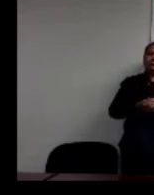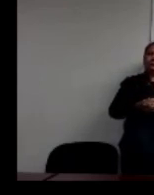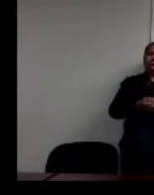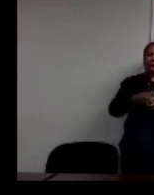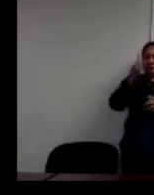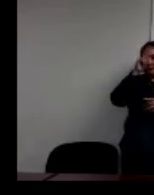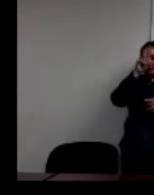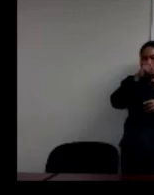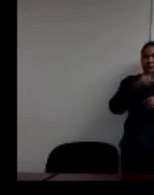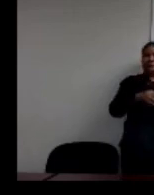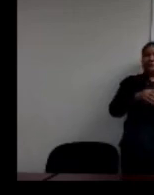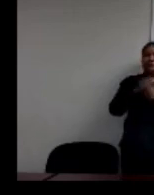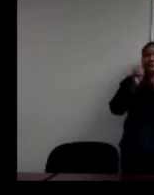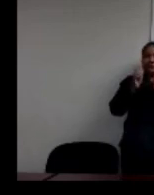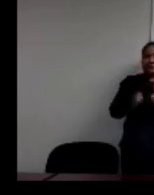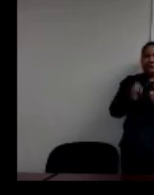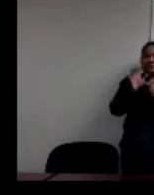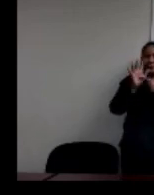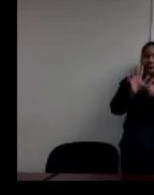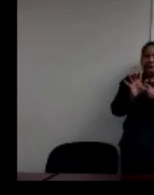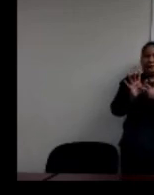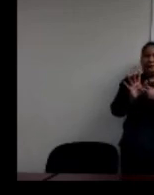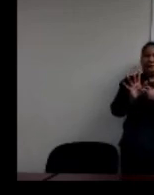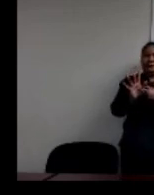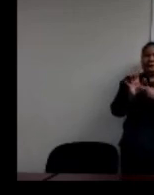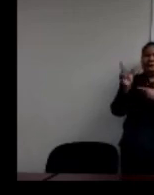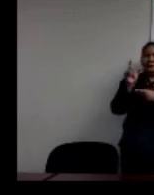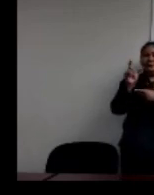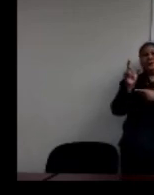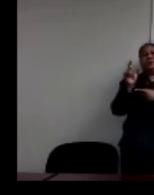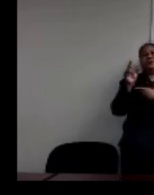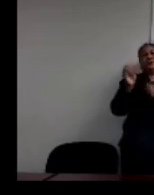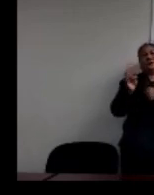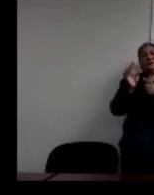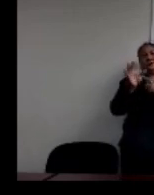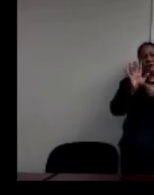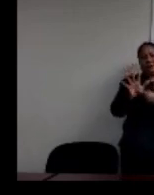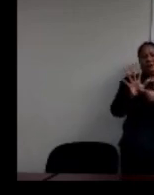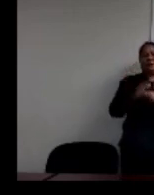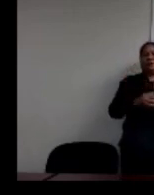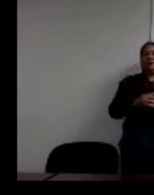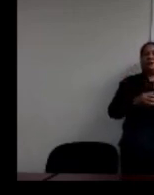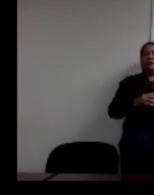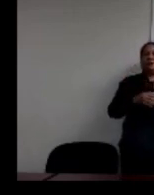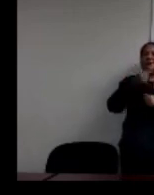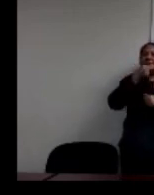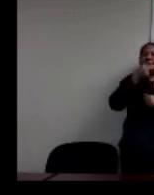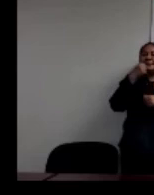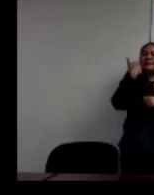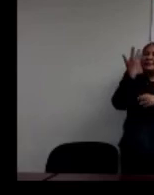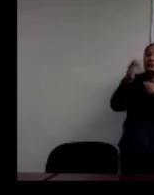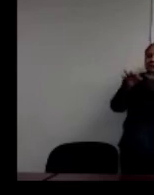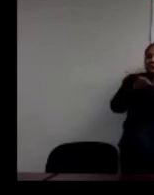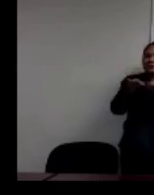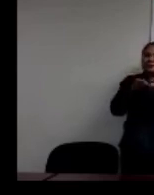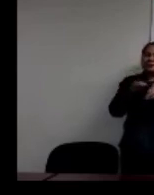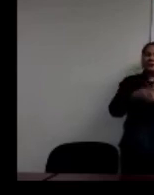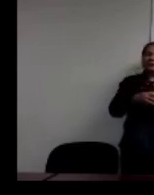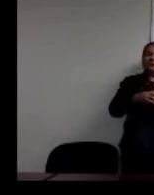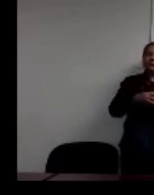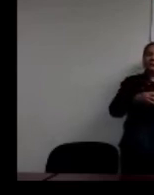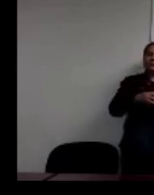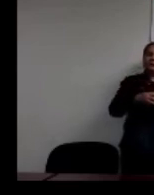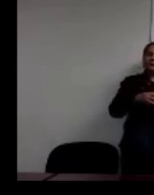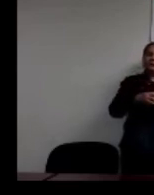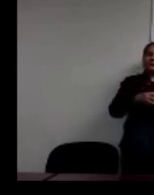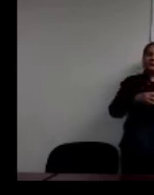Esta frase, estar presente cuando esté presente. ¿Qué significa? Si el niño quiere trabajar o el niño, si